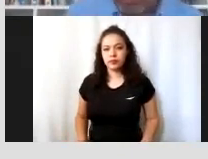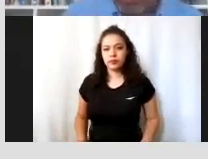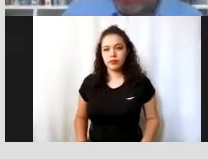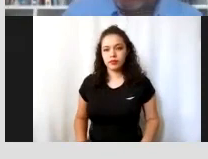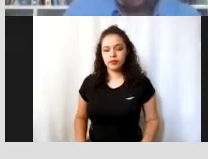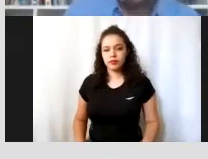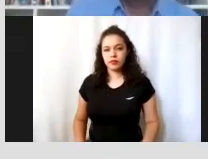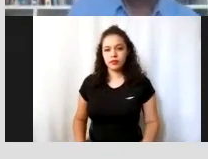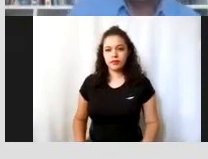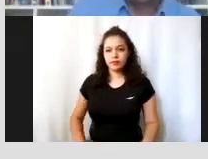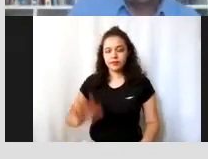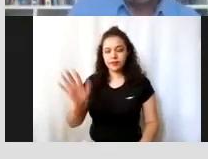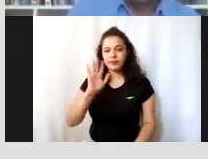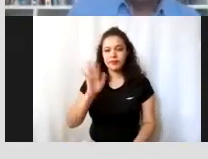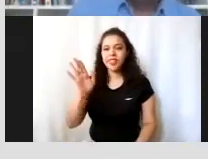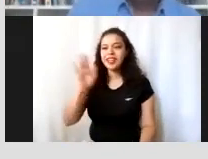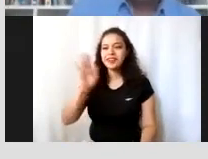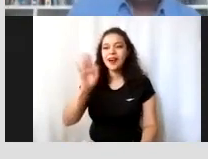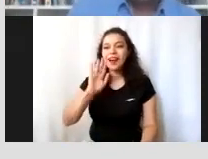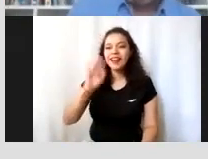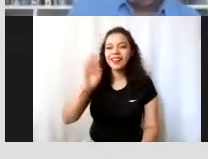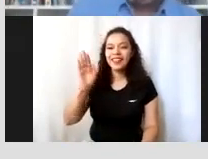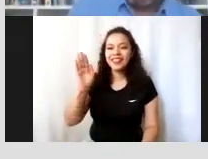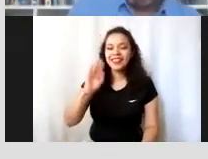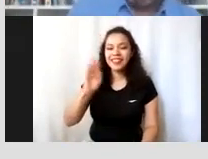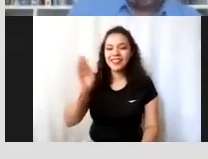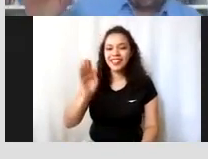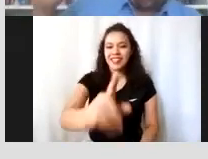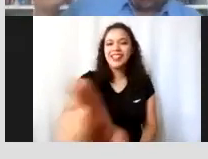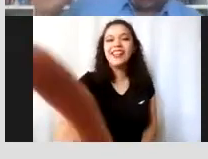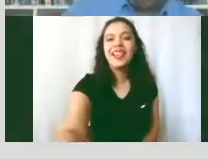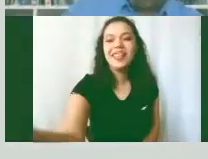Gracias, Fernanda. Voy a cerrar la sesión. Muchas gracias, Fernanda.